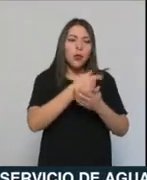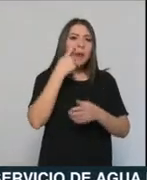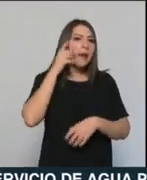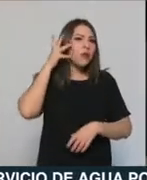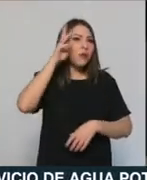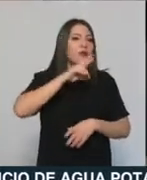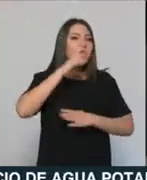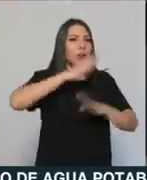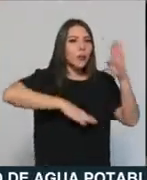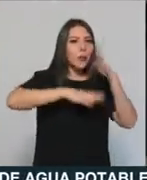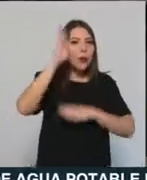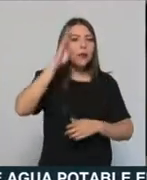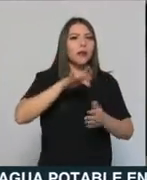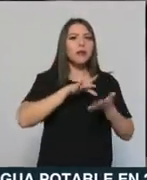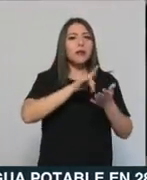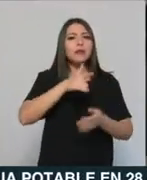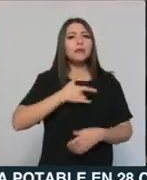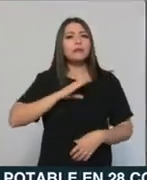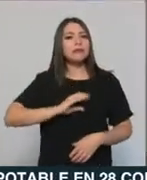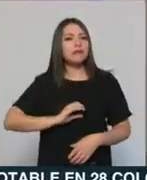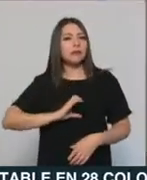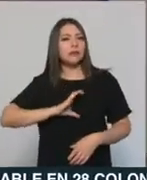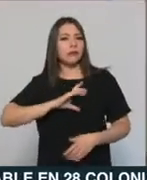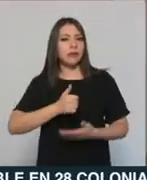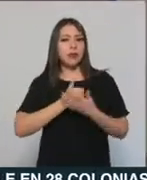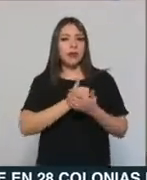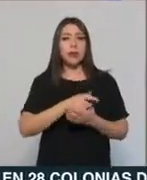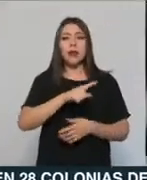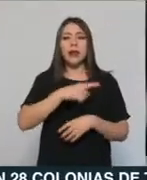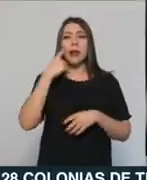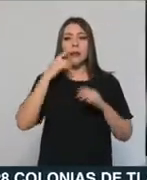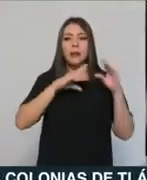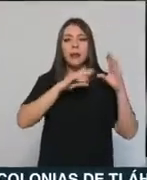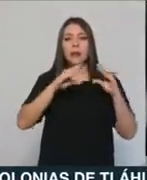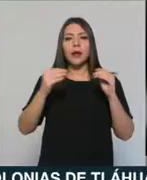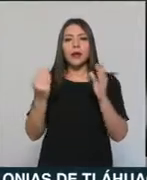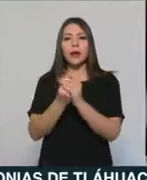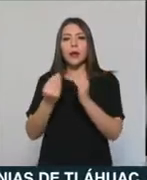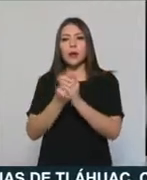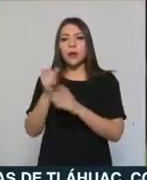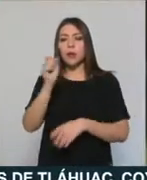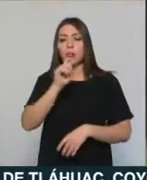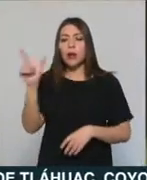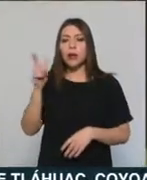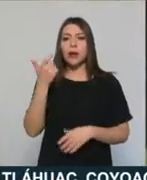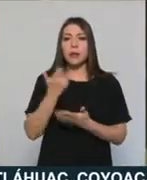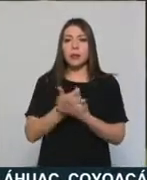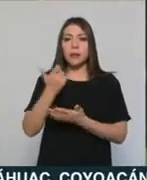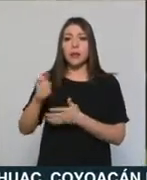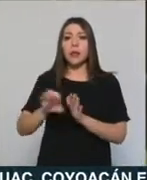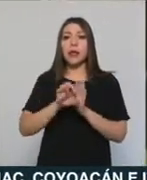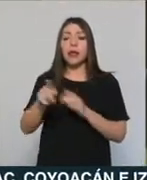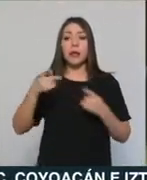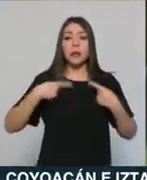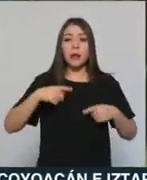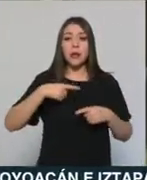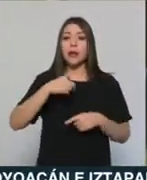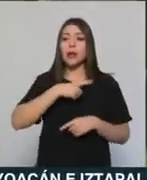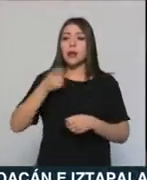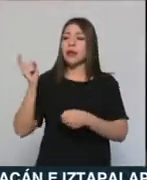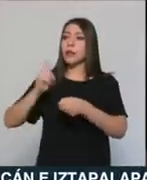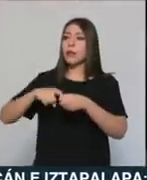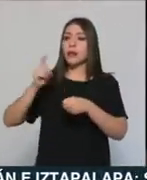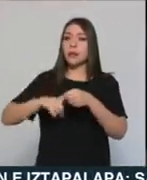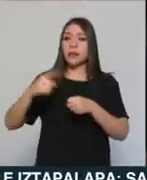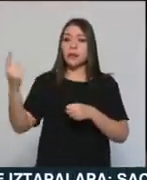eran obligados a tomar clases adicionales con precio extra. También debían reclutar personas para poder ascender de rango dentro de la secta